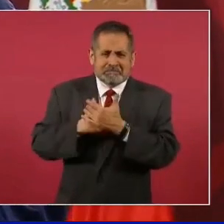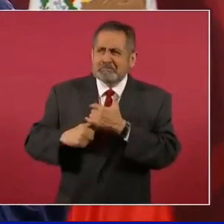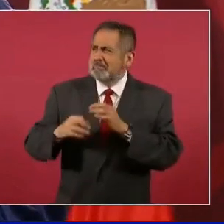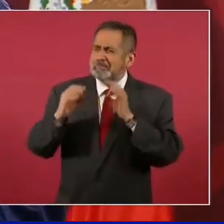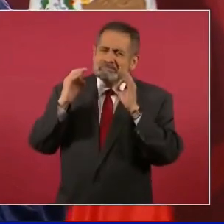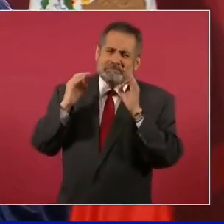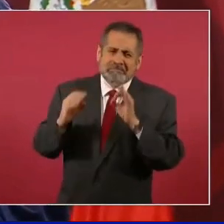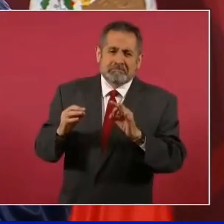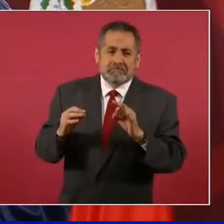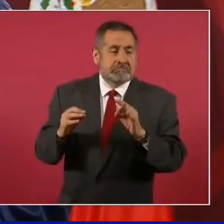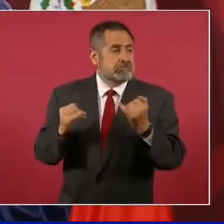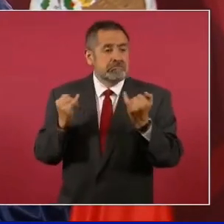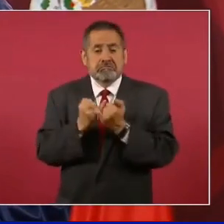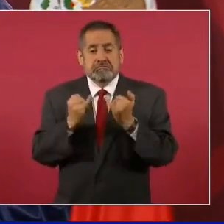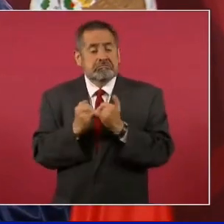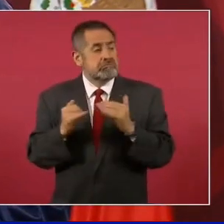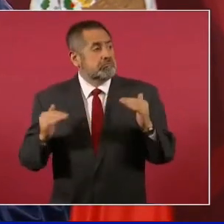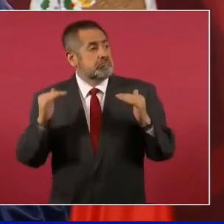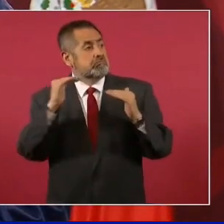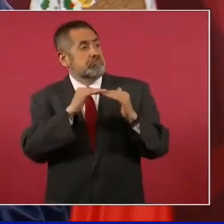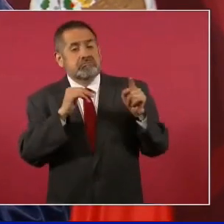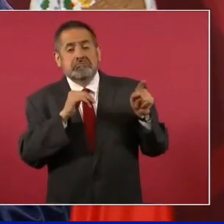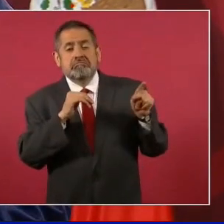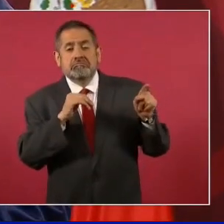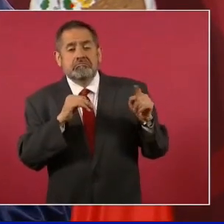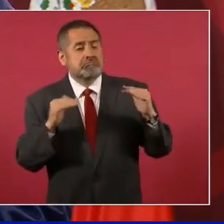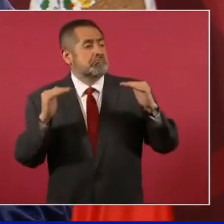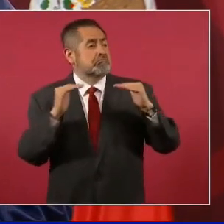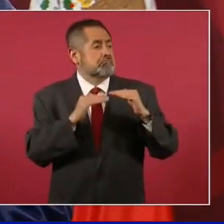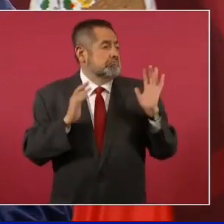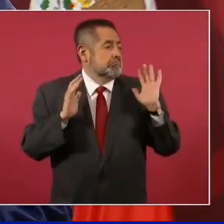formalmente igual que el presidente municipal,